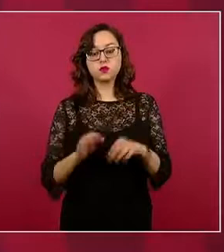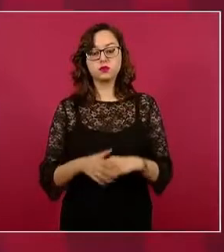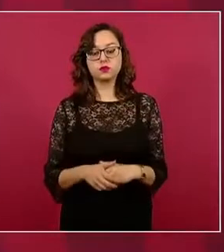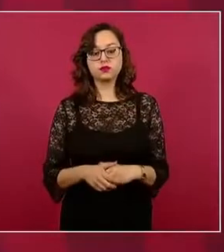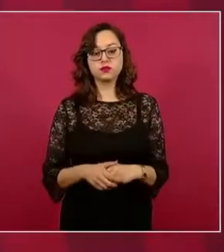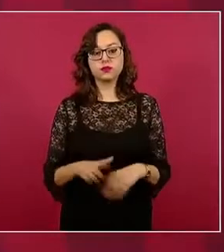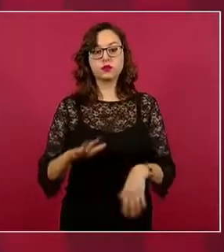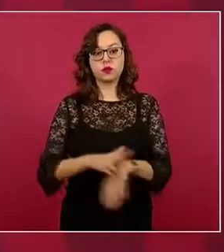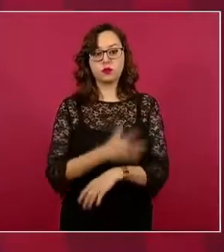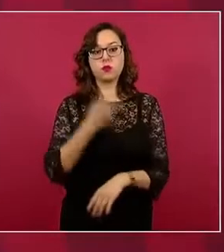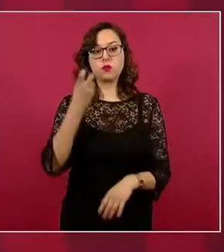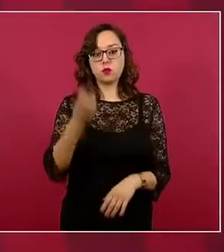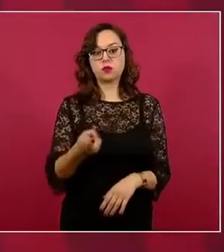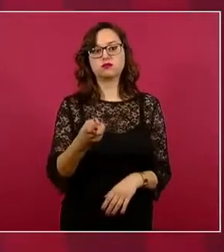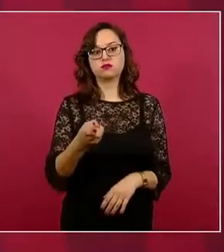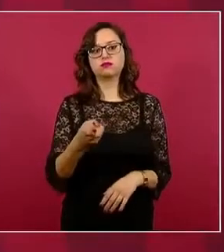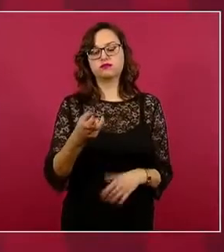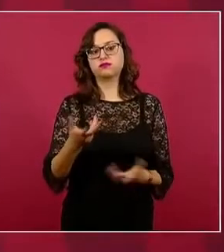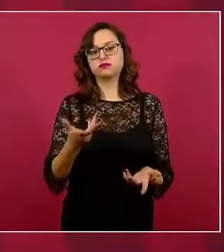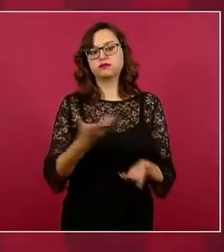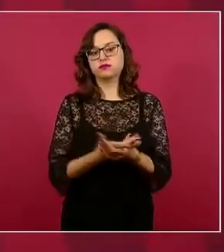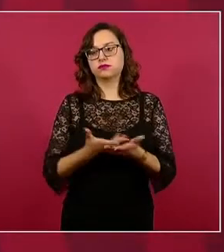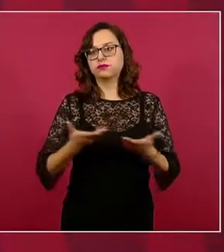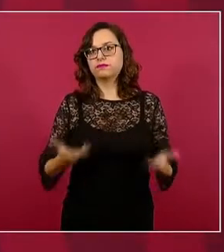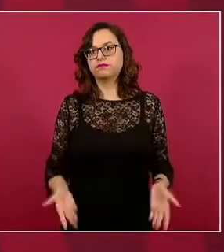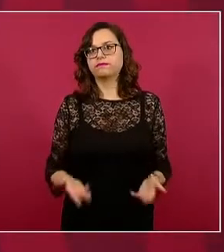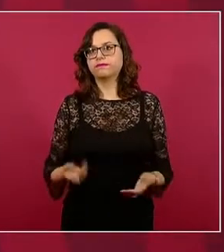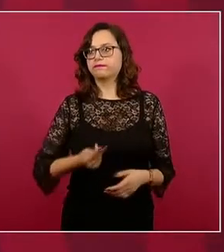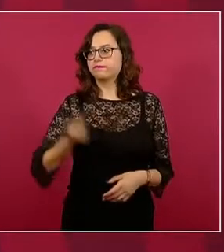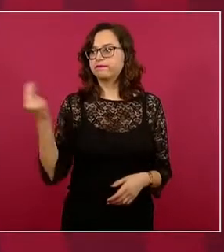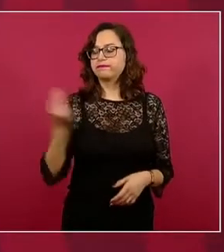por eso es la transformación.